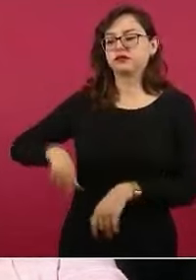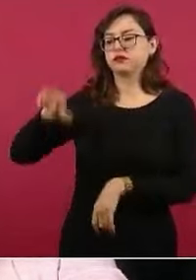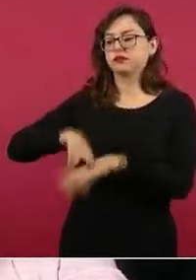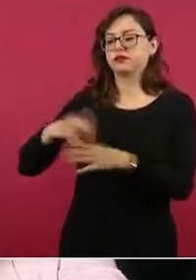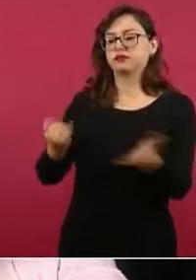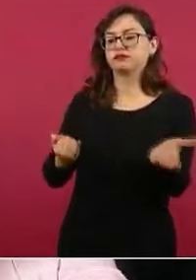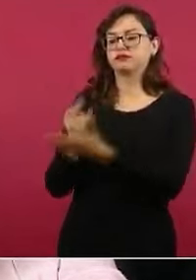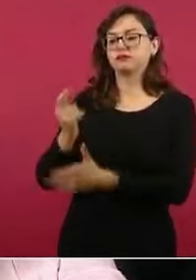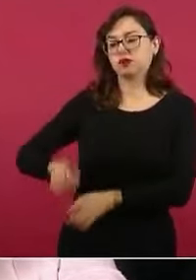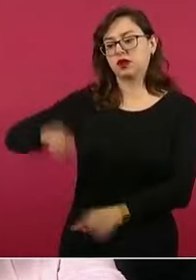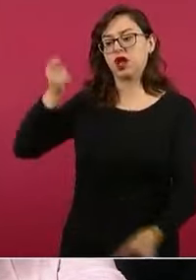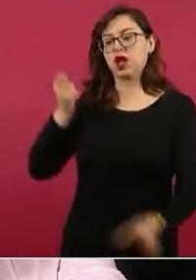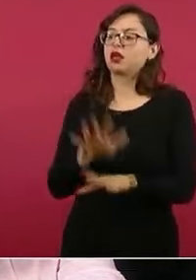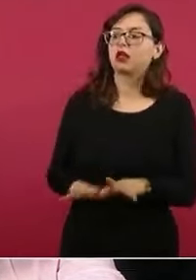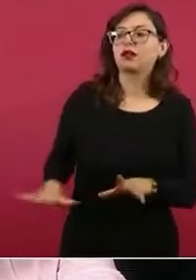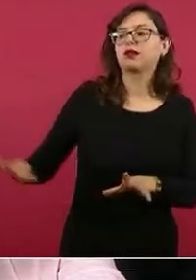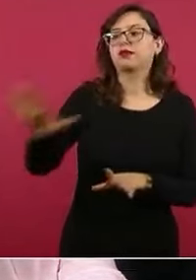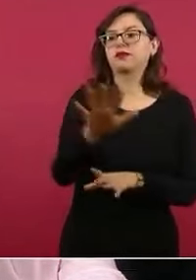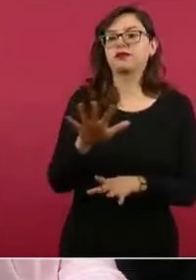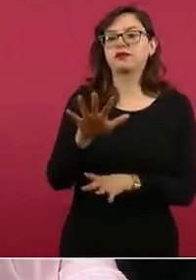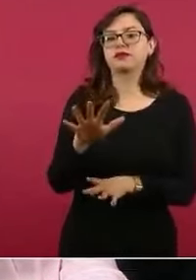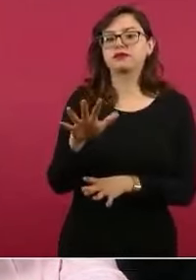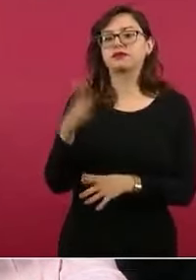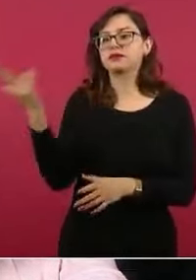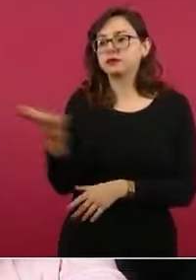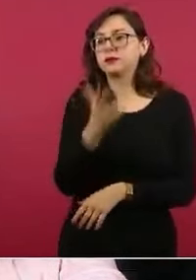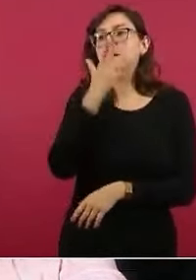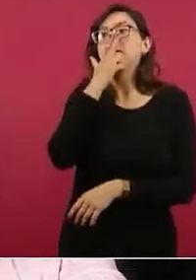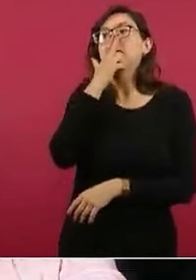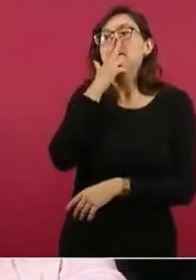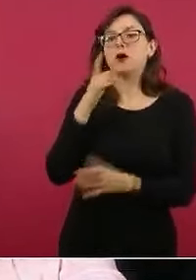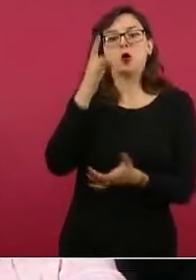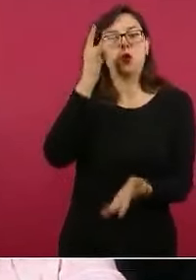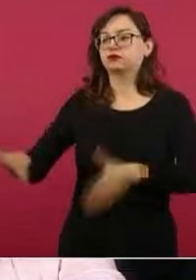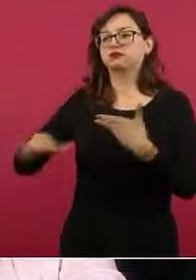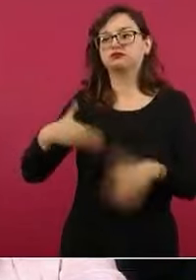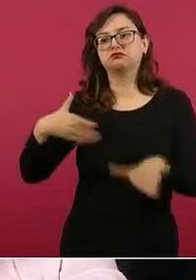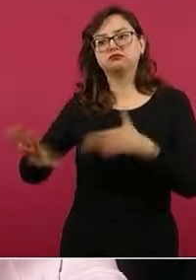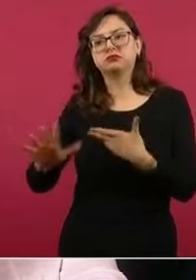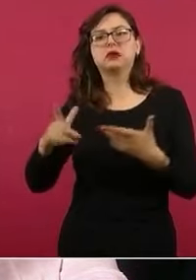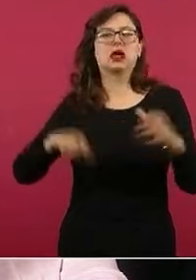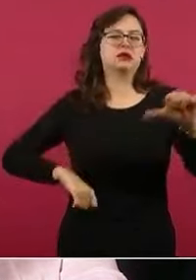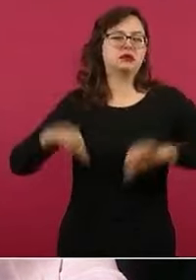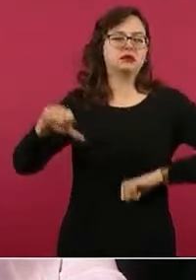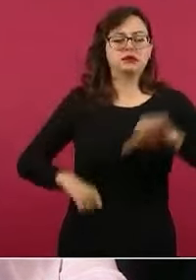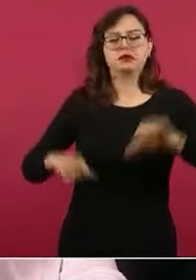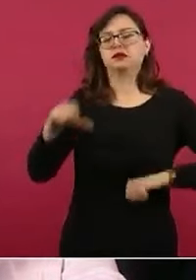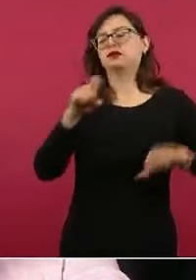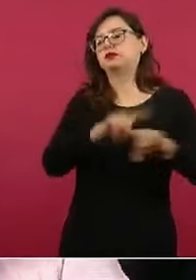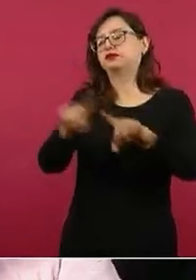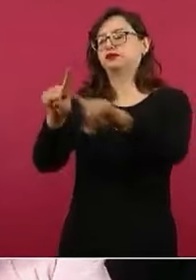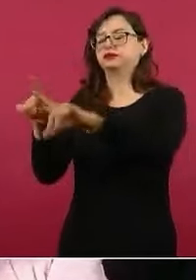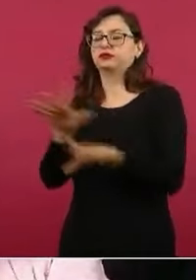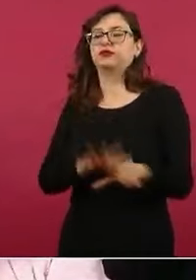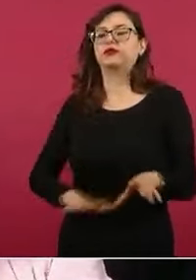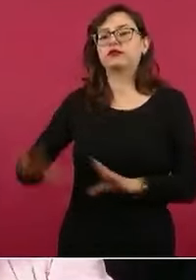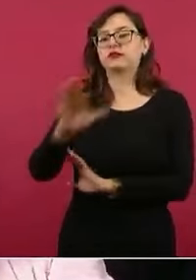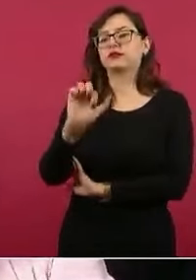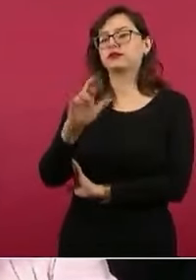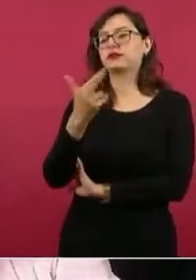como área natural protegida en la categoría de corredor biológico multifuncional la superficie denominada Archipiélago